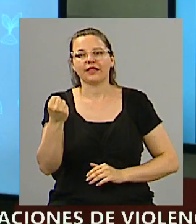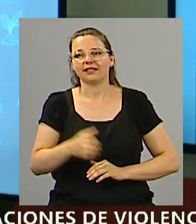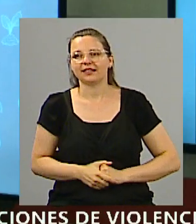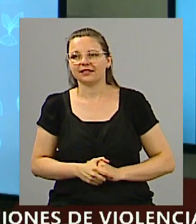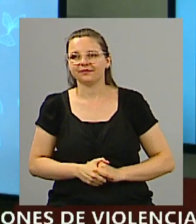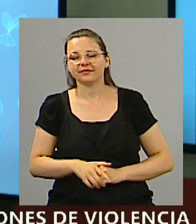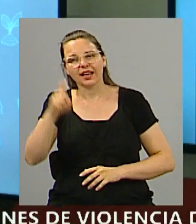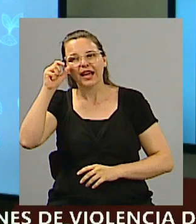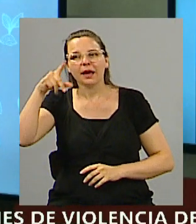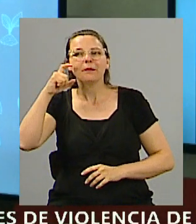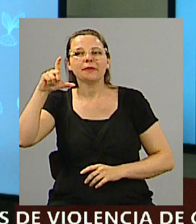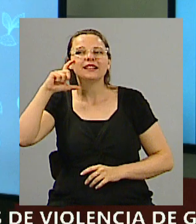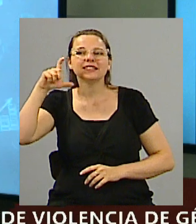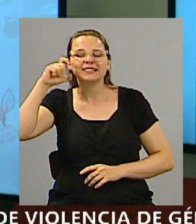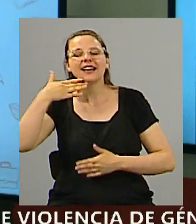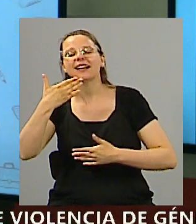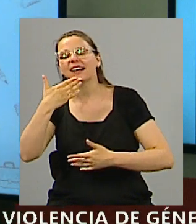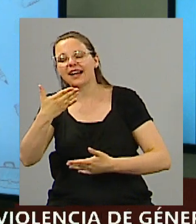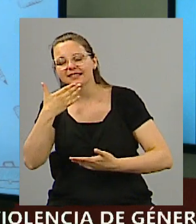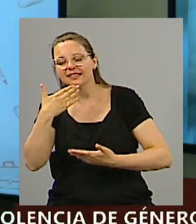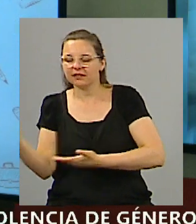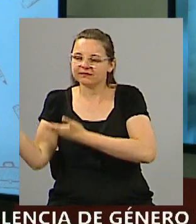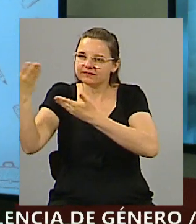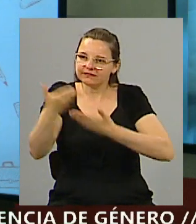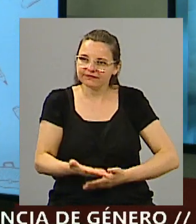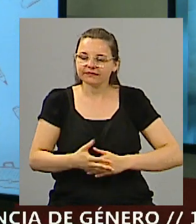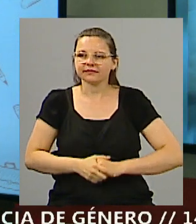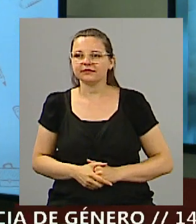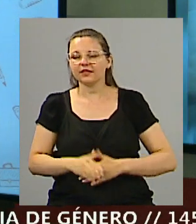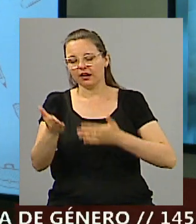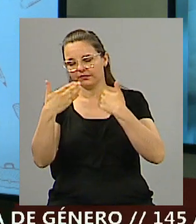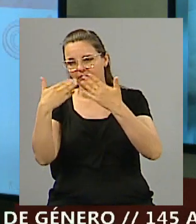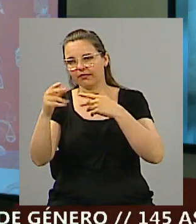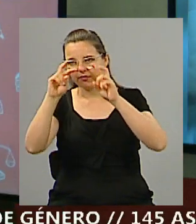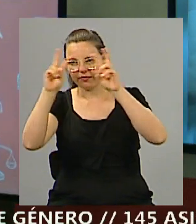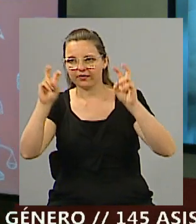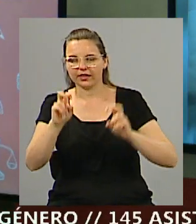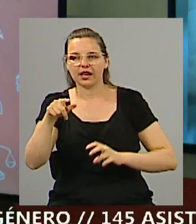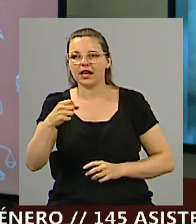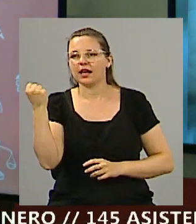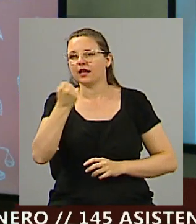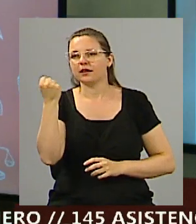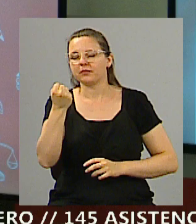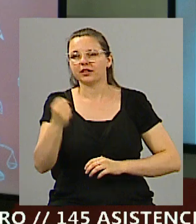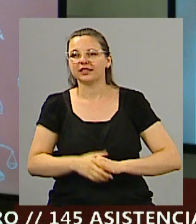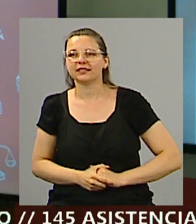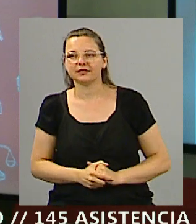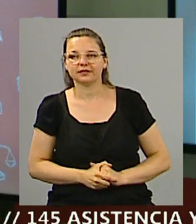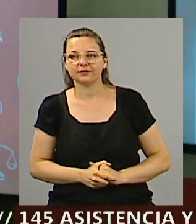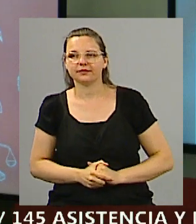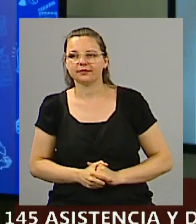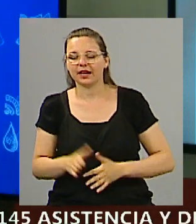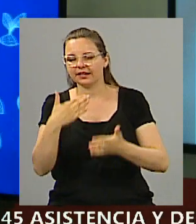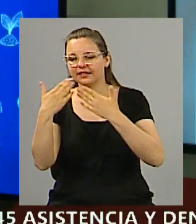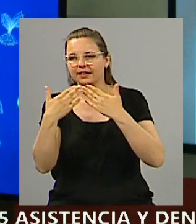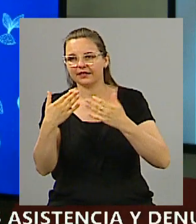Bueno, Emilce, muchísimas gracias por venir a compartir este rato con nosotros. Queríamos hablar del tema, nos parece muy interesante la